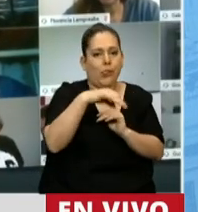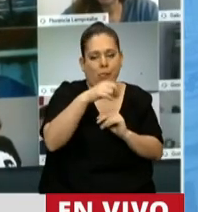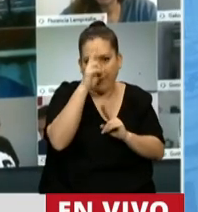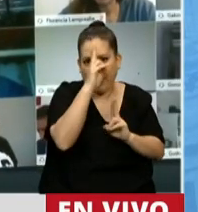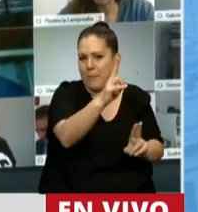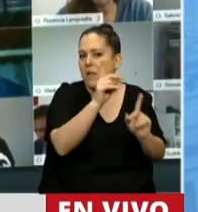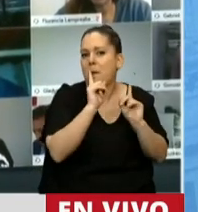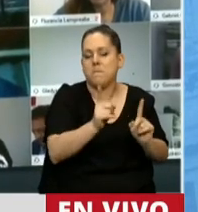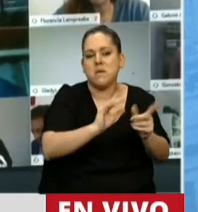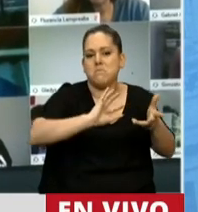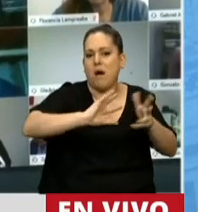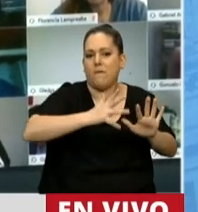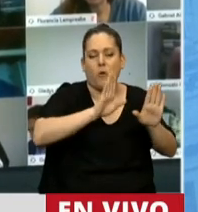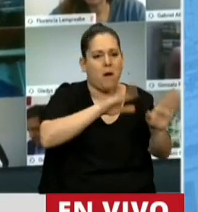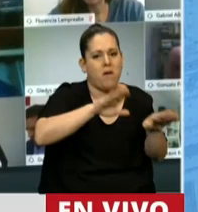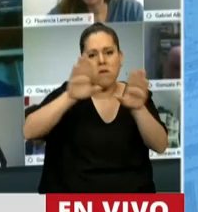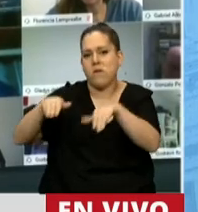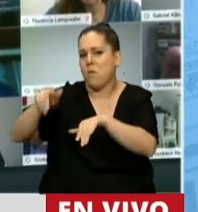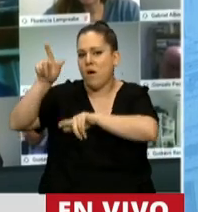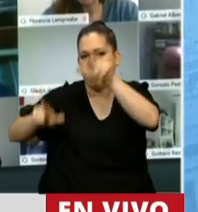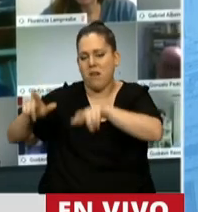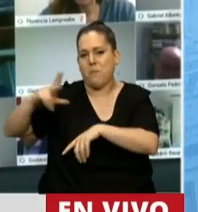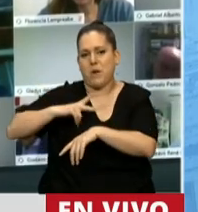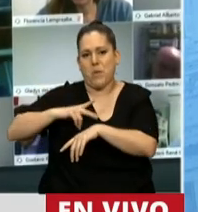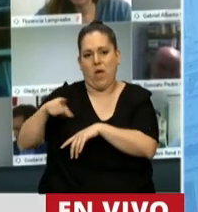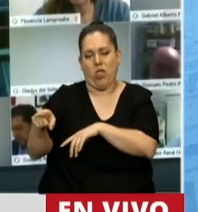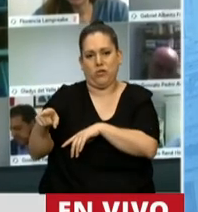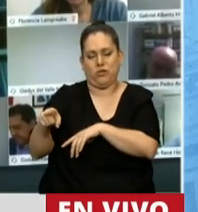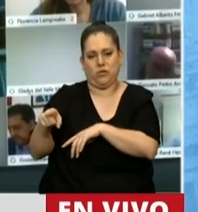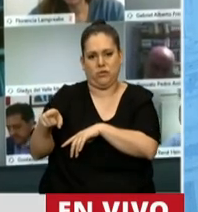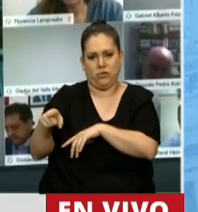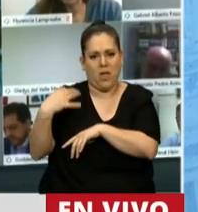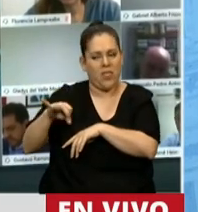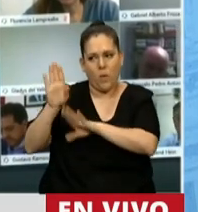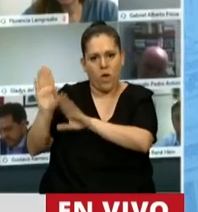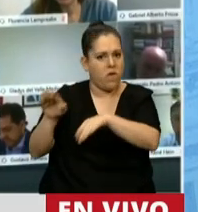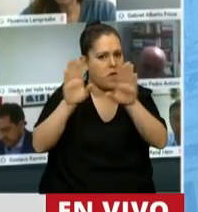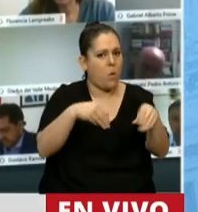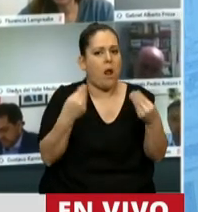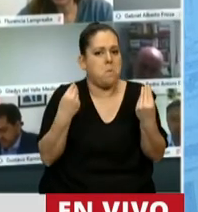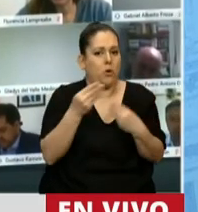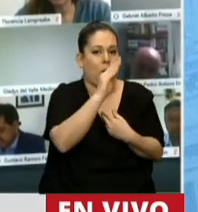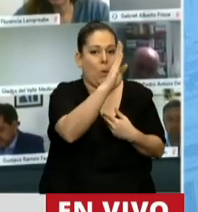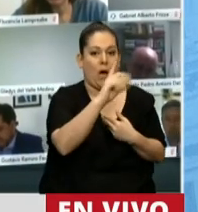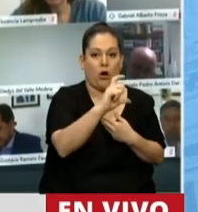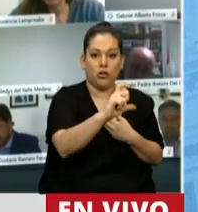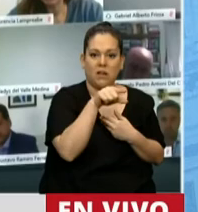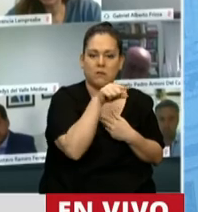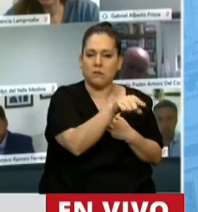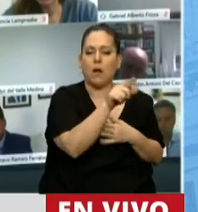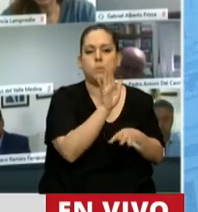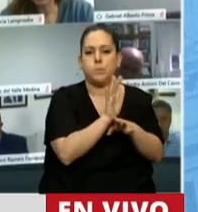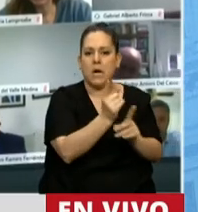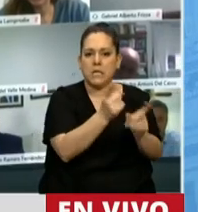respete de la misma manera que a los tenedores privados. Porque el Banco Central necesitamos con